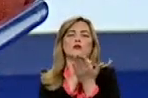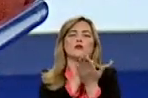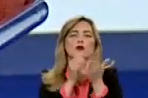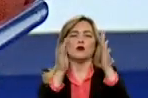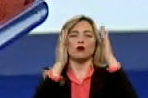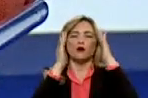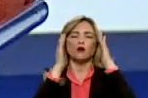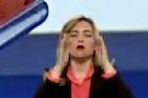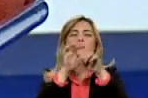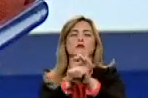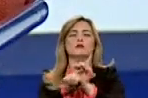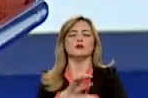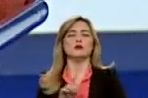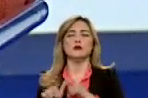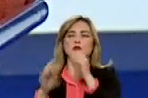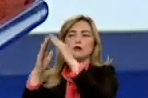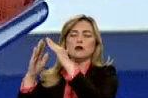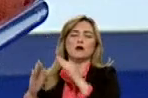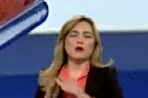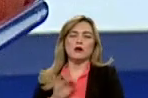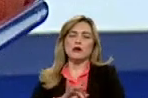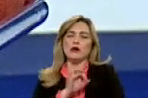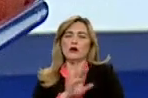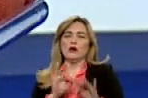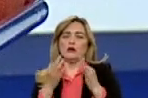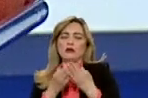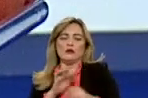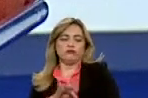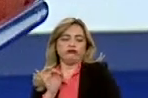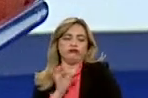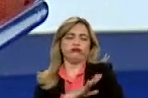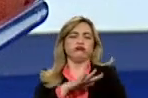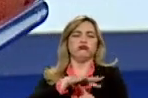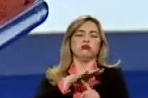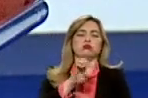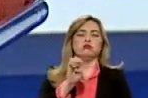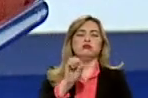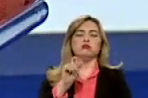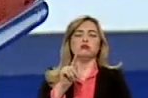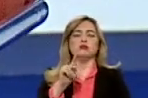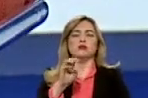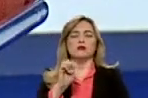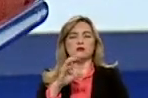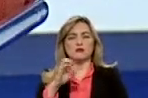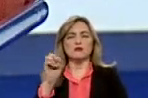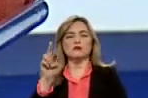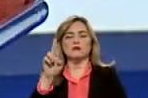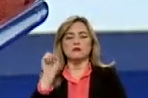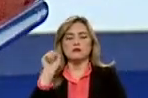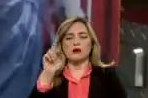atención médica. Según los vecinos, él fue abandonado por su familia en el Parque Spencer, en el sur de Quito.